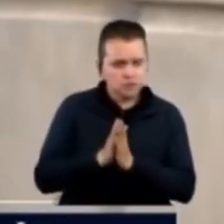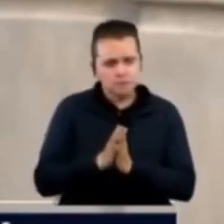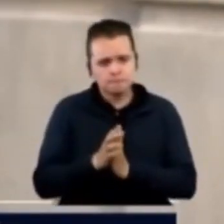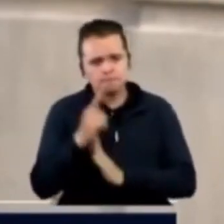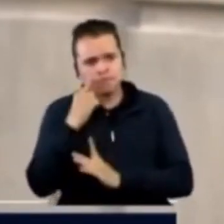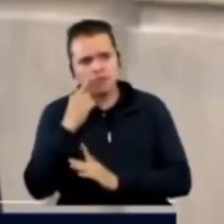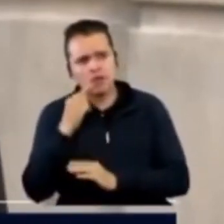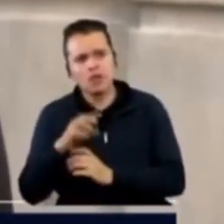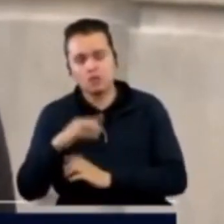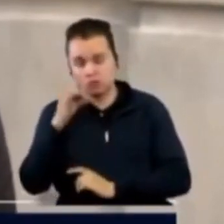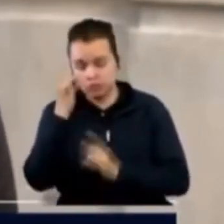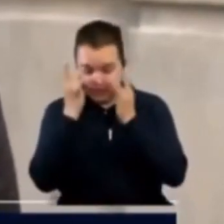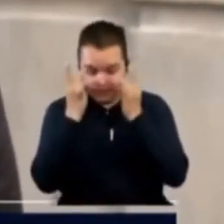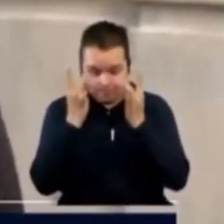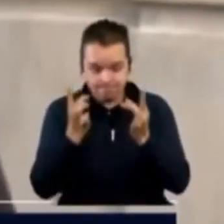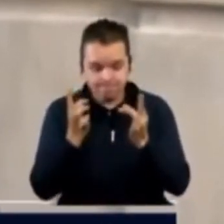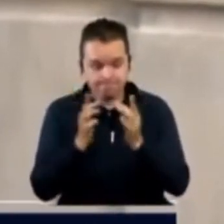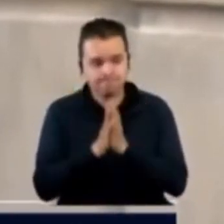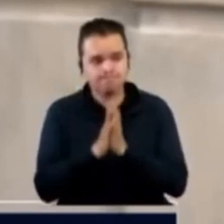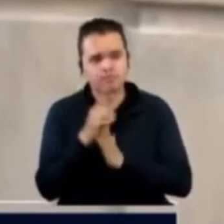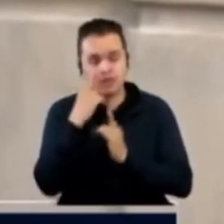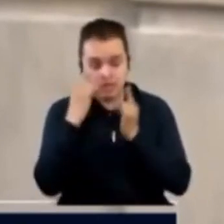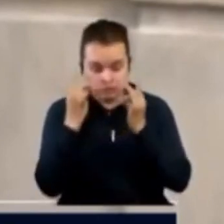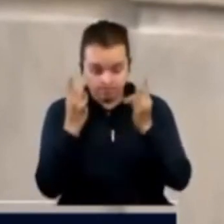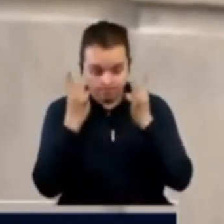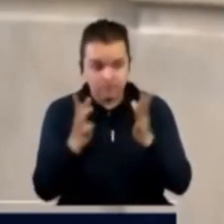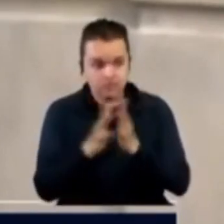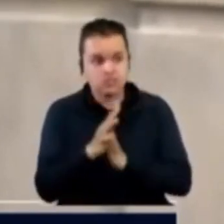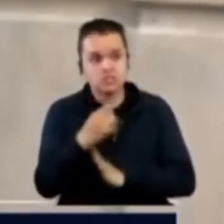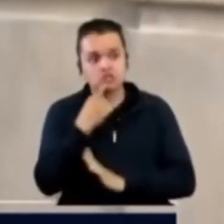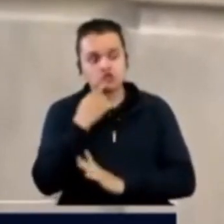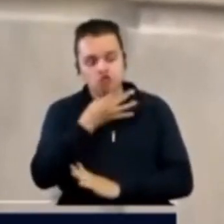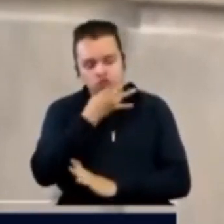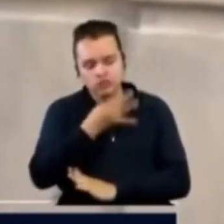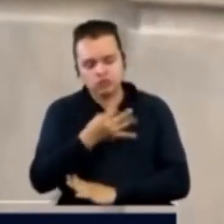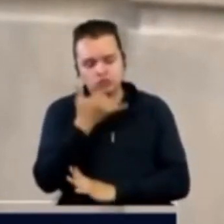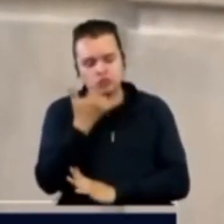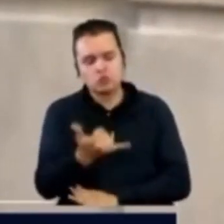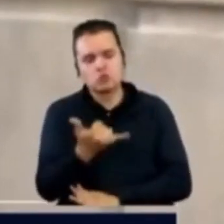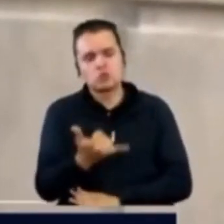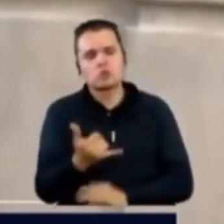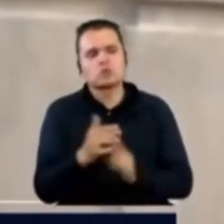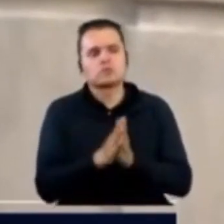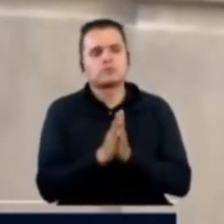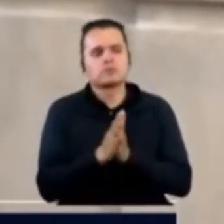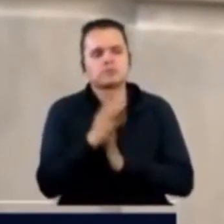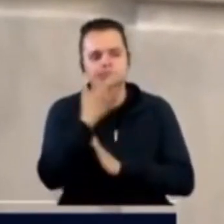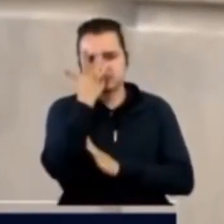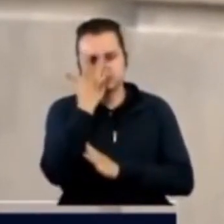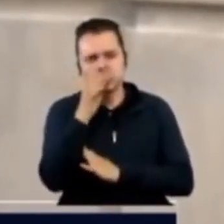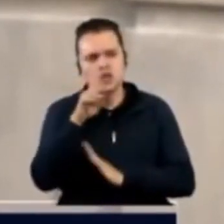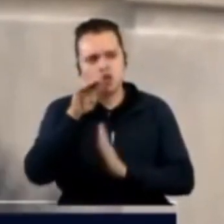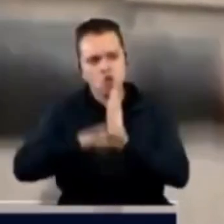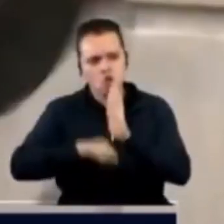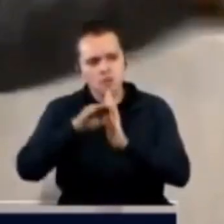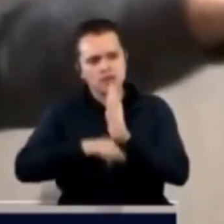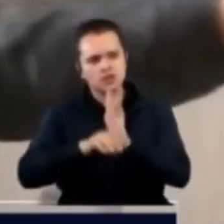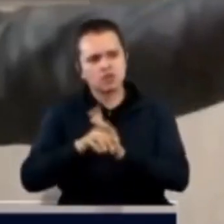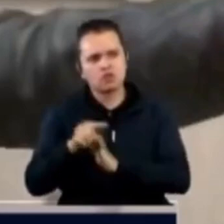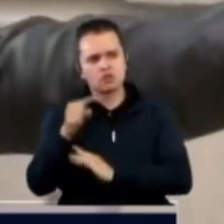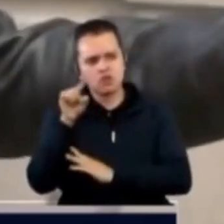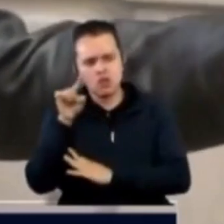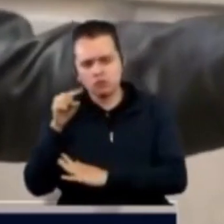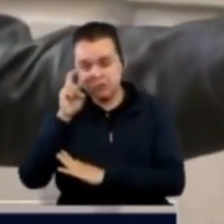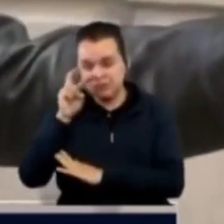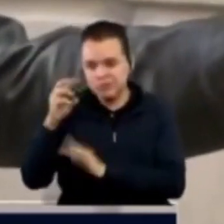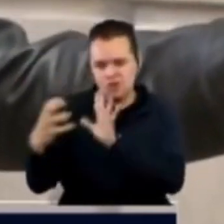es gravísimo! ¡Esto es gravísimo y lo denuncio hoy! Porque los menores, como esos que vimos